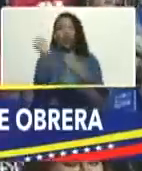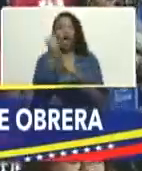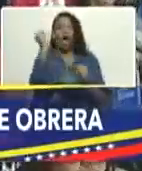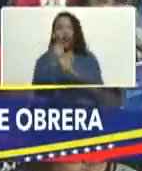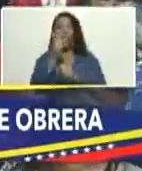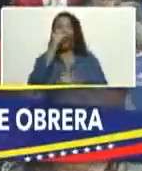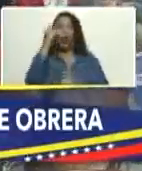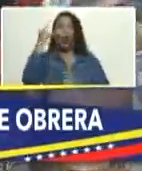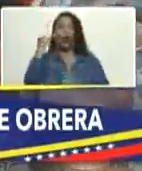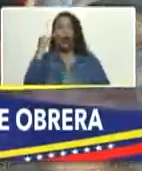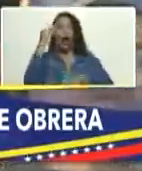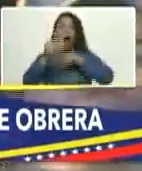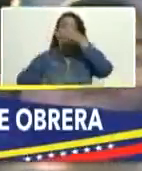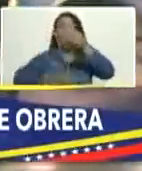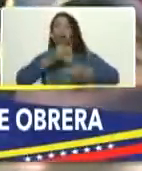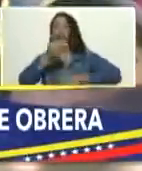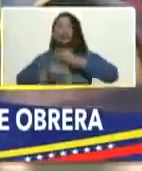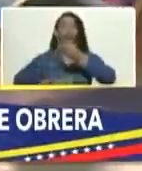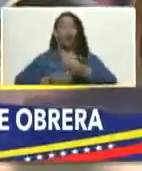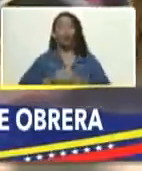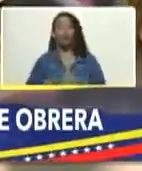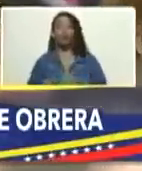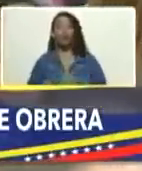trabajadoras, conformados